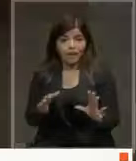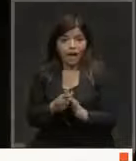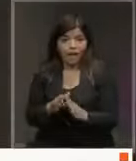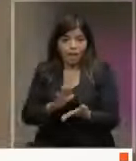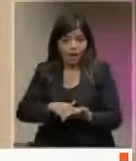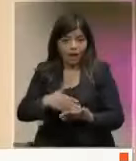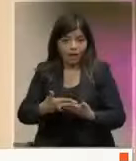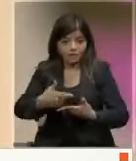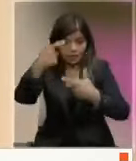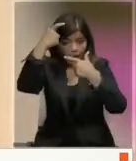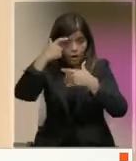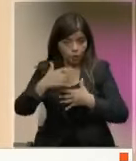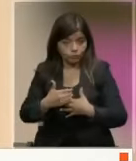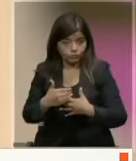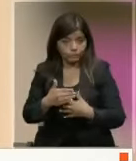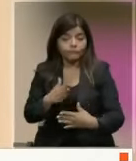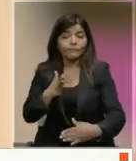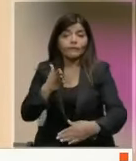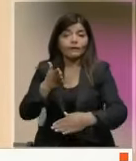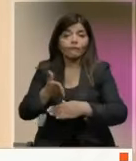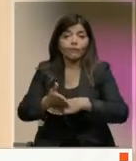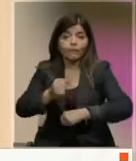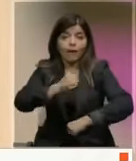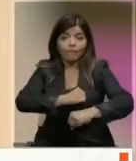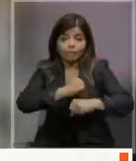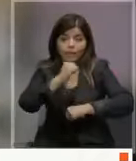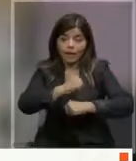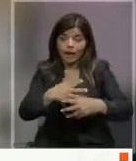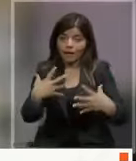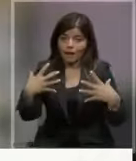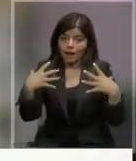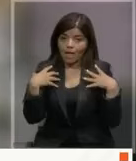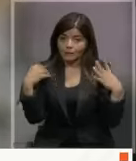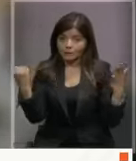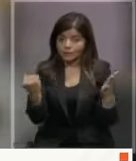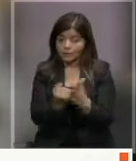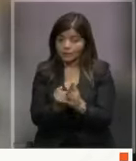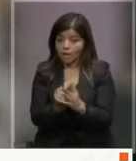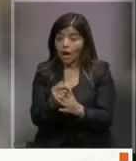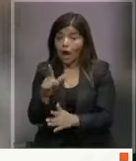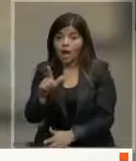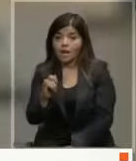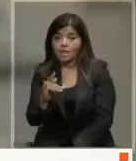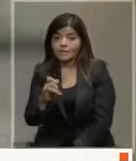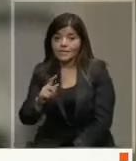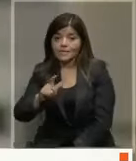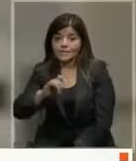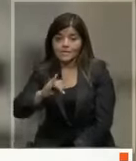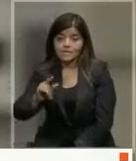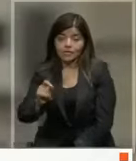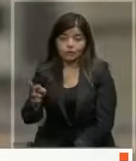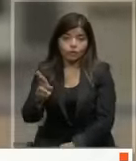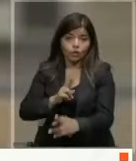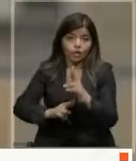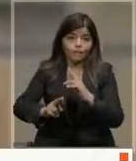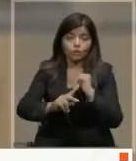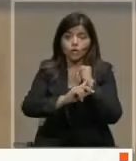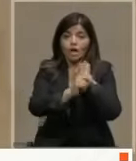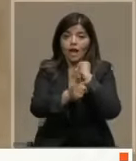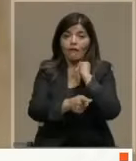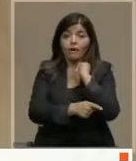salud fuimos en busca de las empresas a cargo de estas marcas en el caso de lilili nos respondieron mediante un abogado que